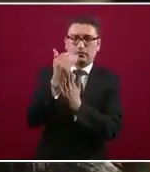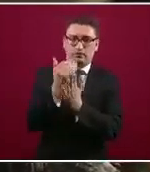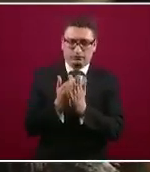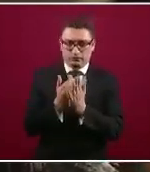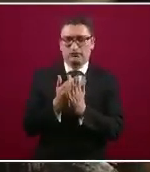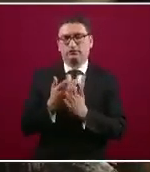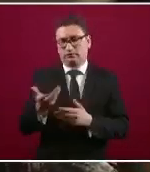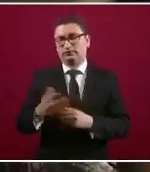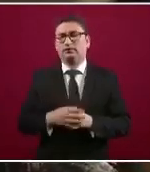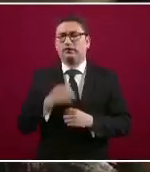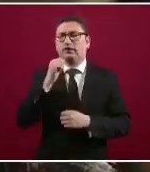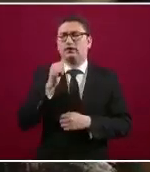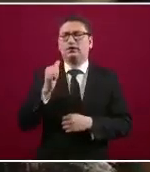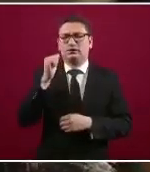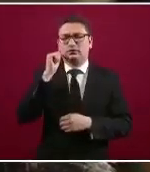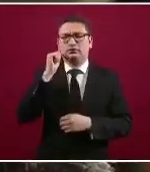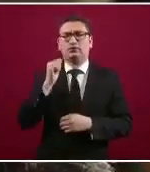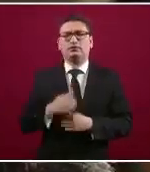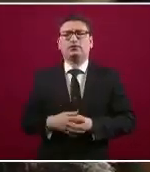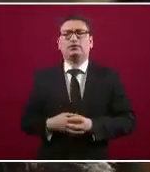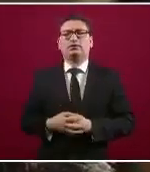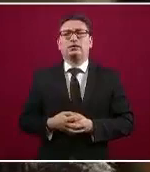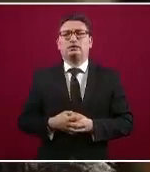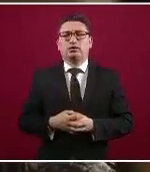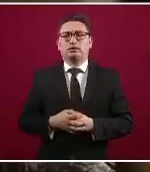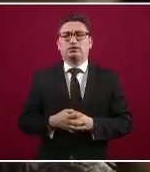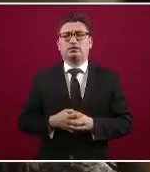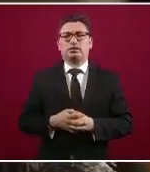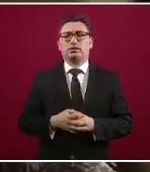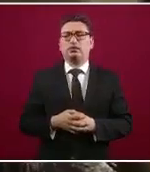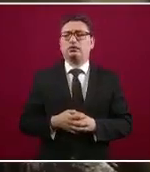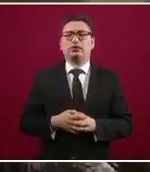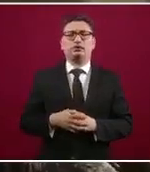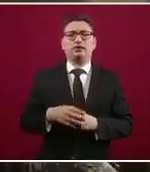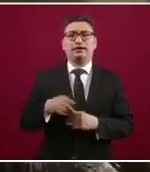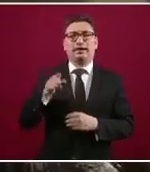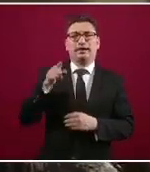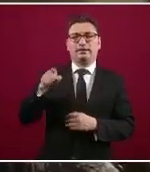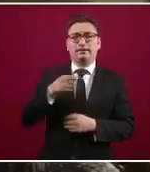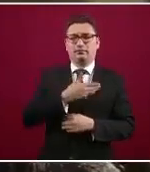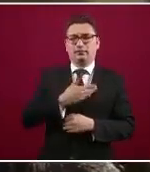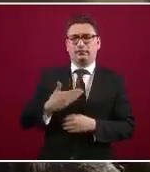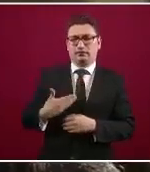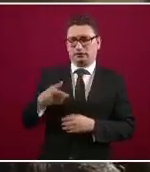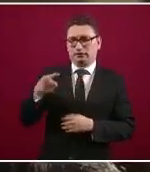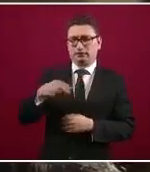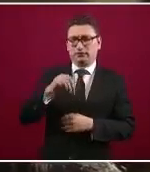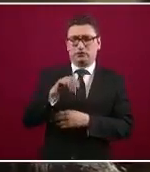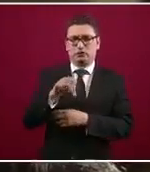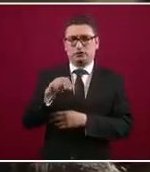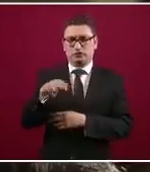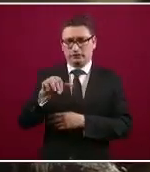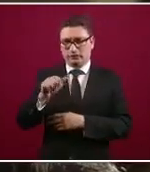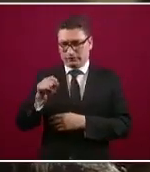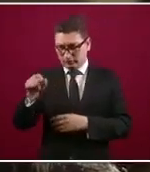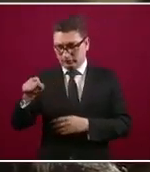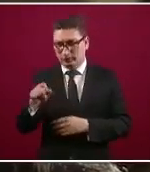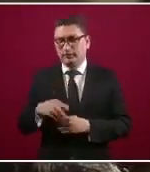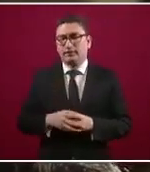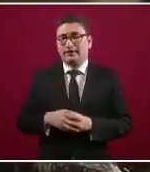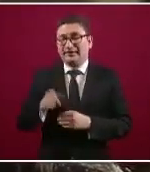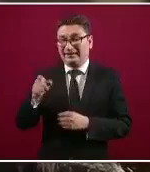prerrogativas. Ayer ya levantó la mano la presidenta de Morena, Jacob Polevsky,